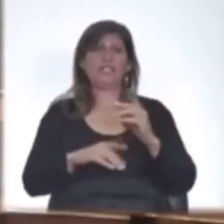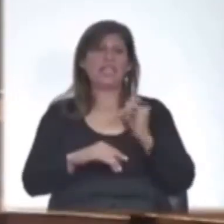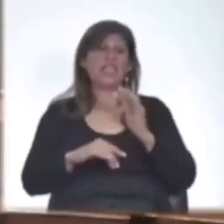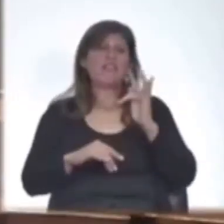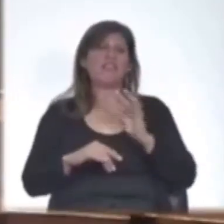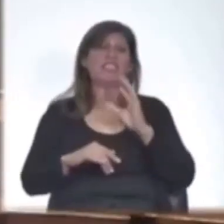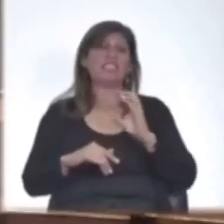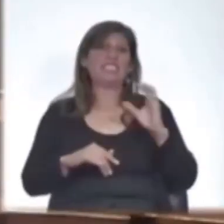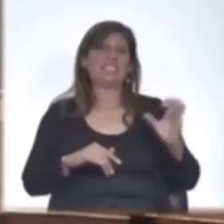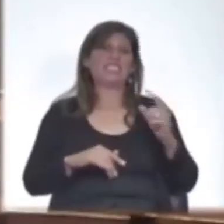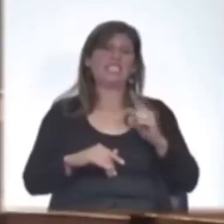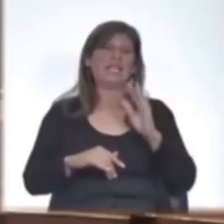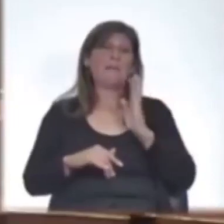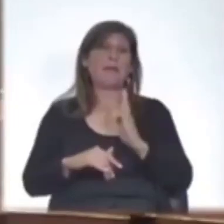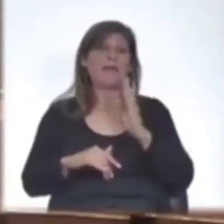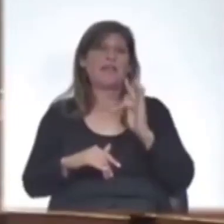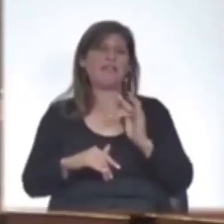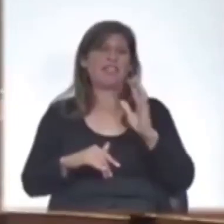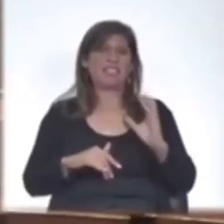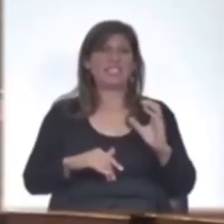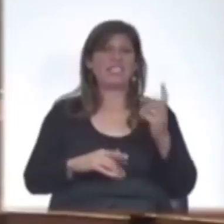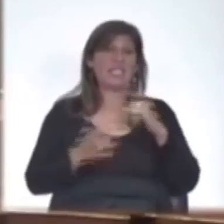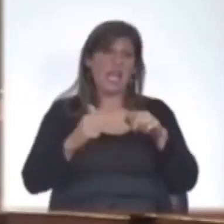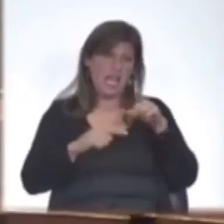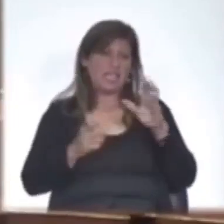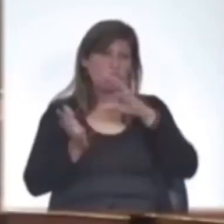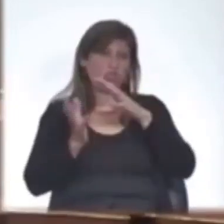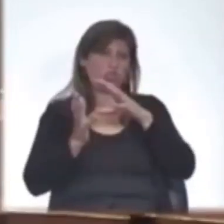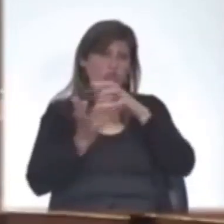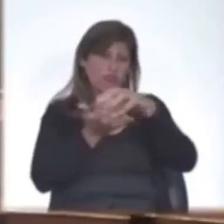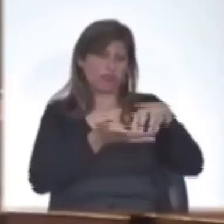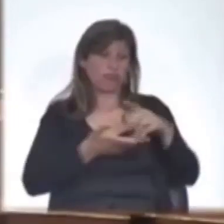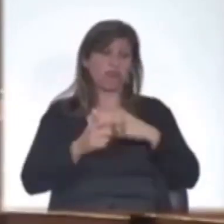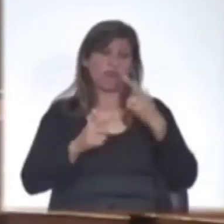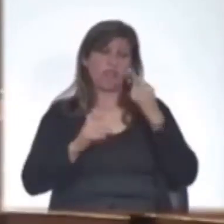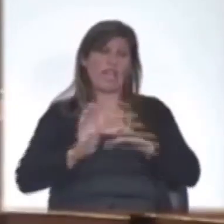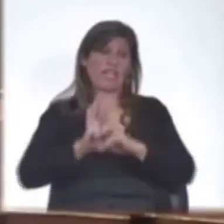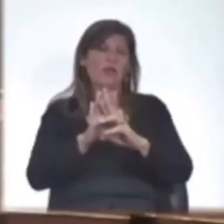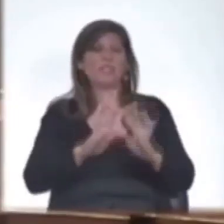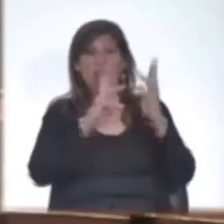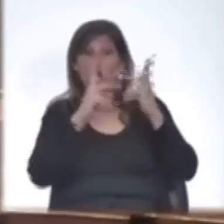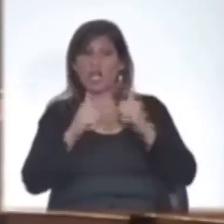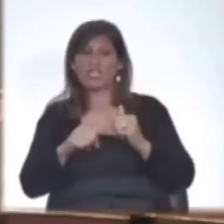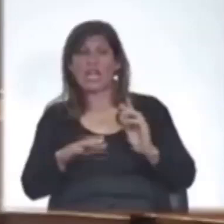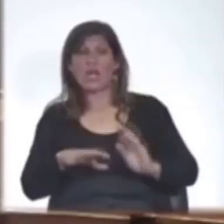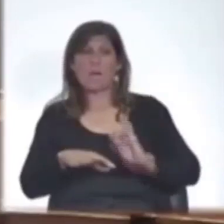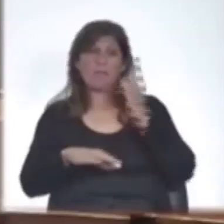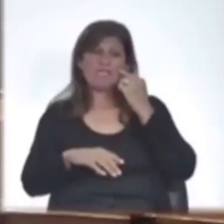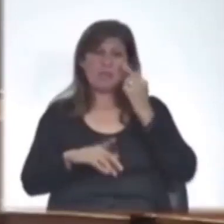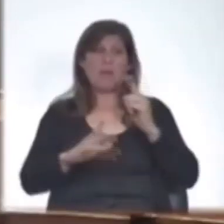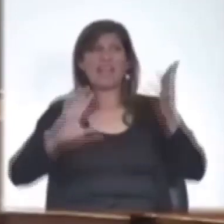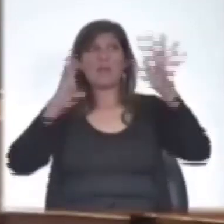salón multiuso para la escuela número 24, que bueno, se viene pidiendo y realmente sabemos que es de